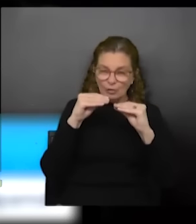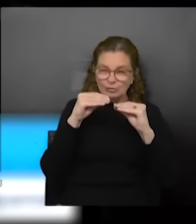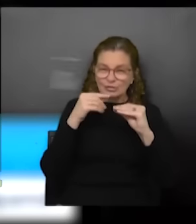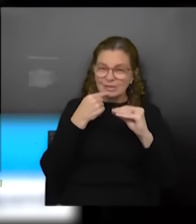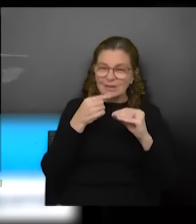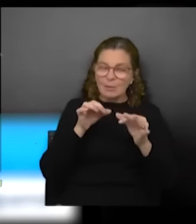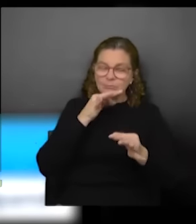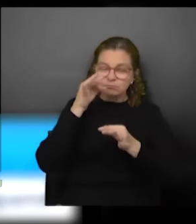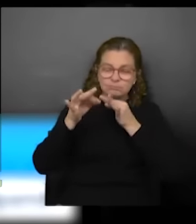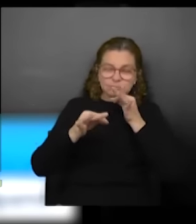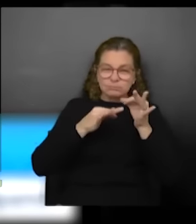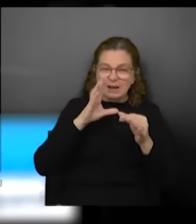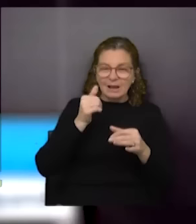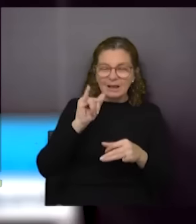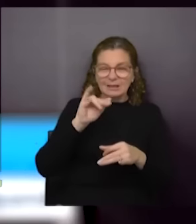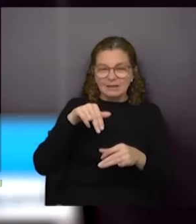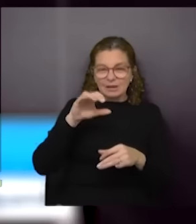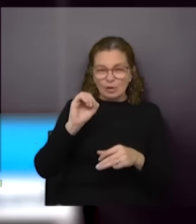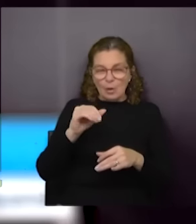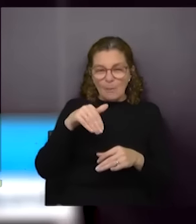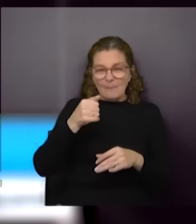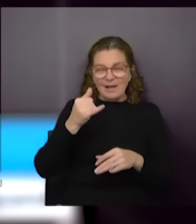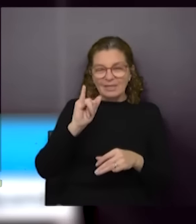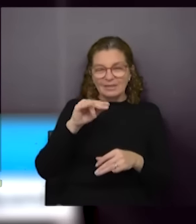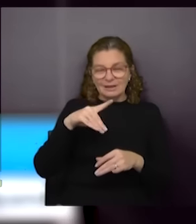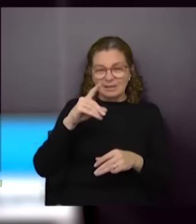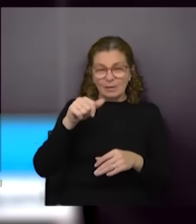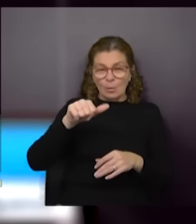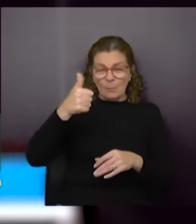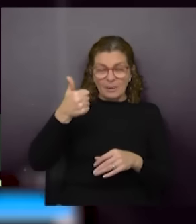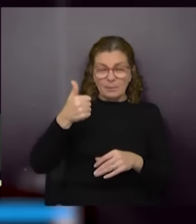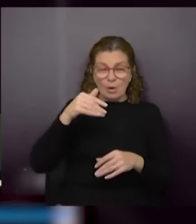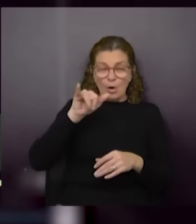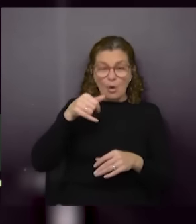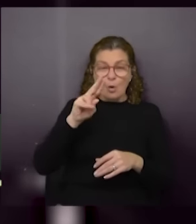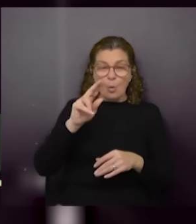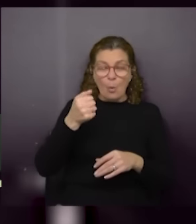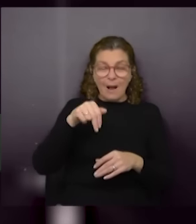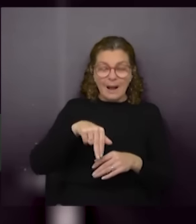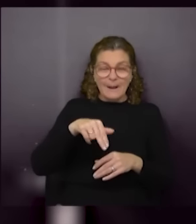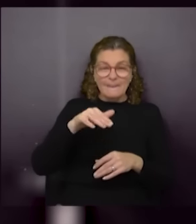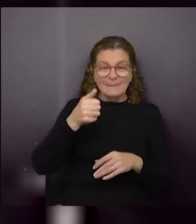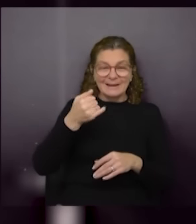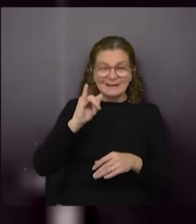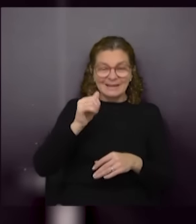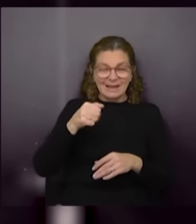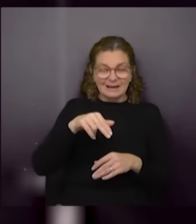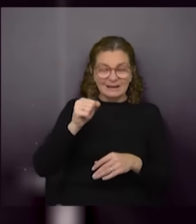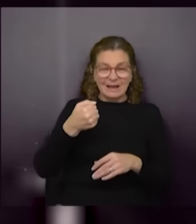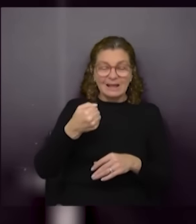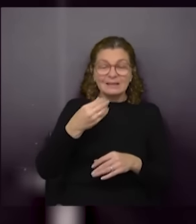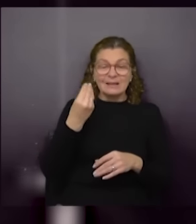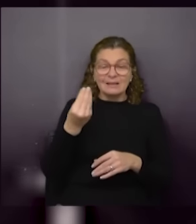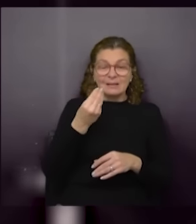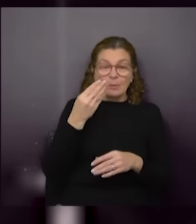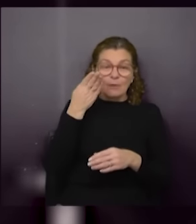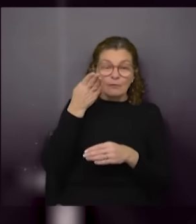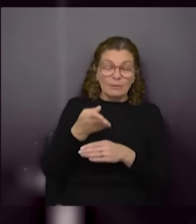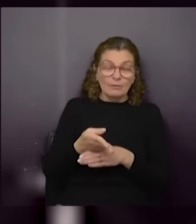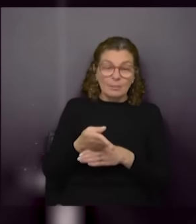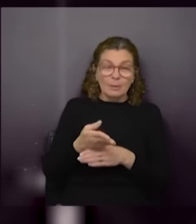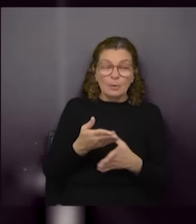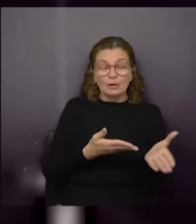disertará en el Real casino de Madrid donde recibirá el premio Juan de Mariana que otorga la institución del mismo nombre y el sábado viajará a Hamburgo